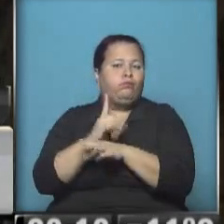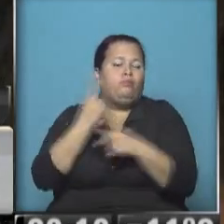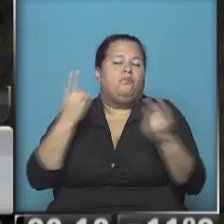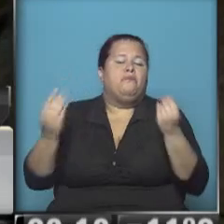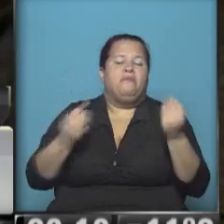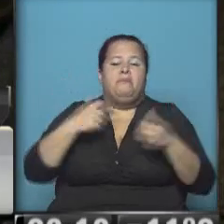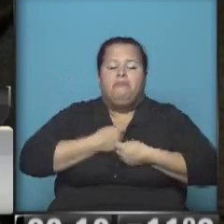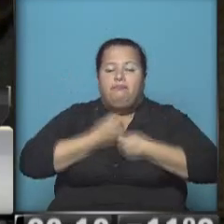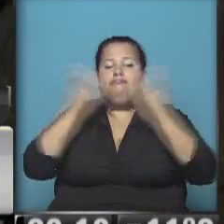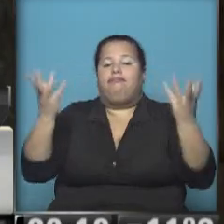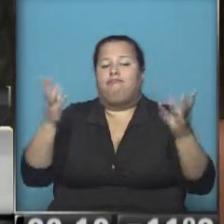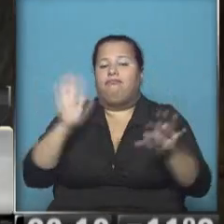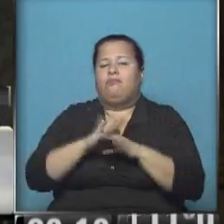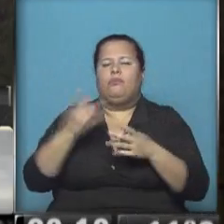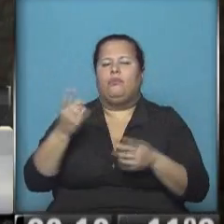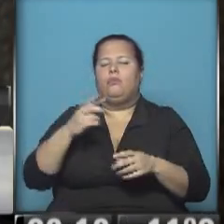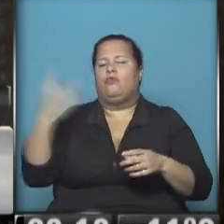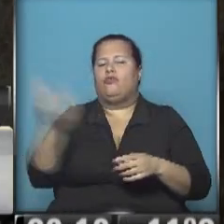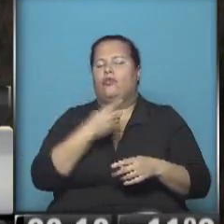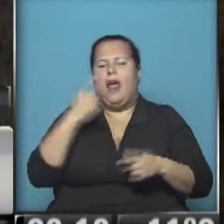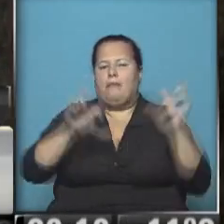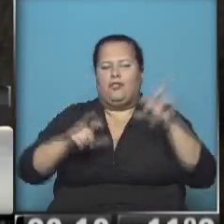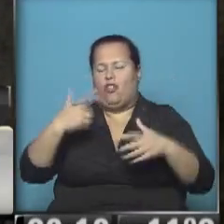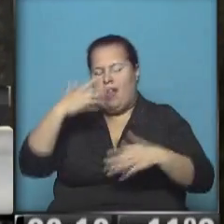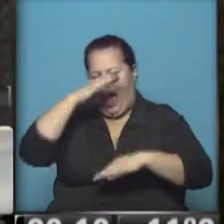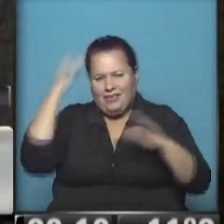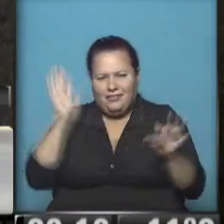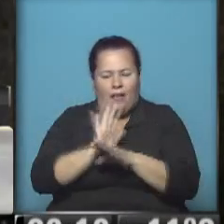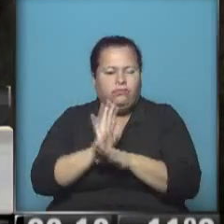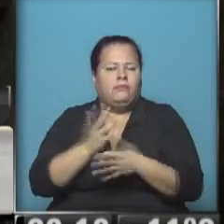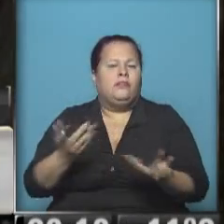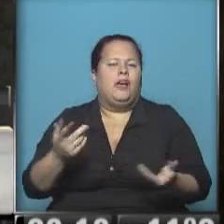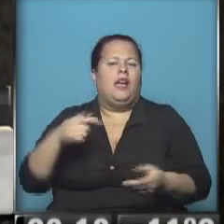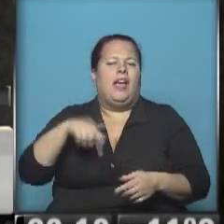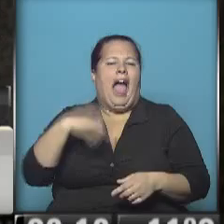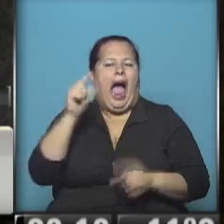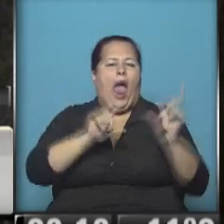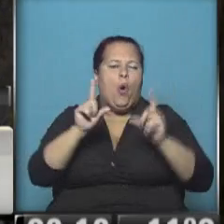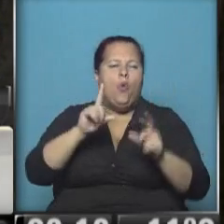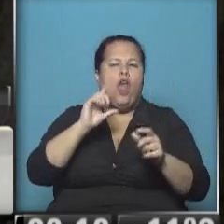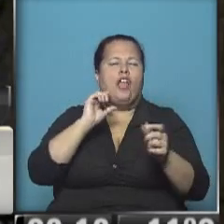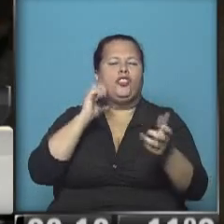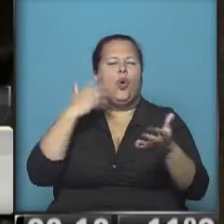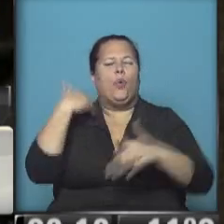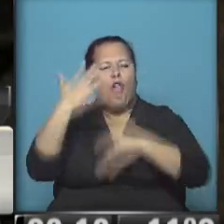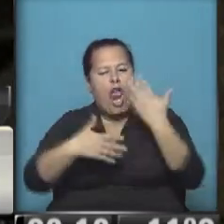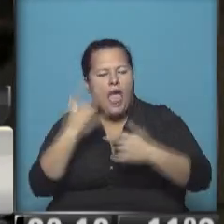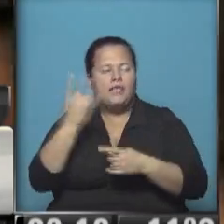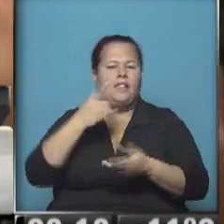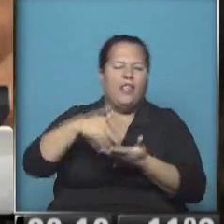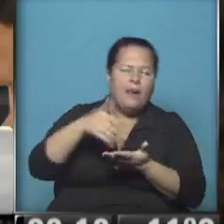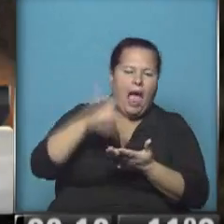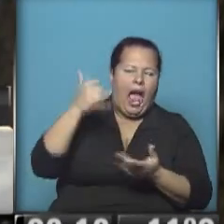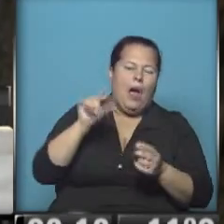síntoma, una expresión de un desasosiego extraordinario. Es decir, debe haber pequeñas violencias, pequeñas